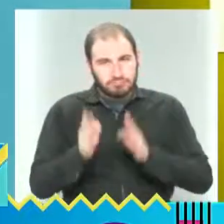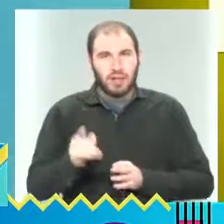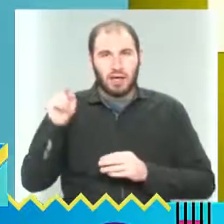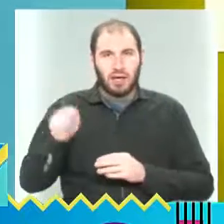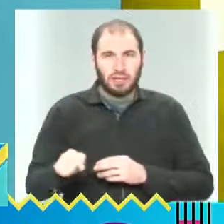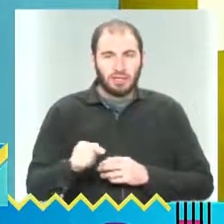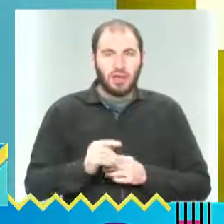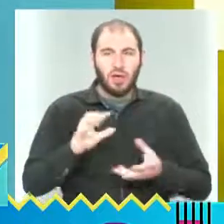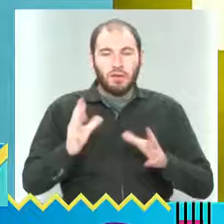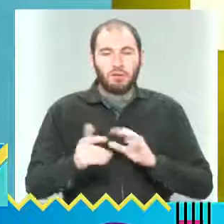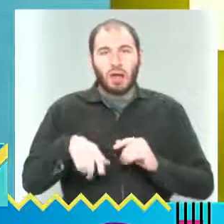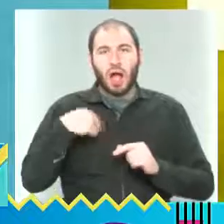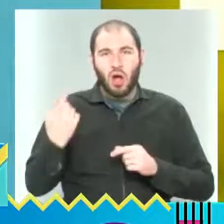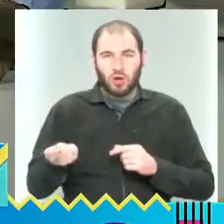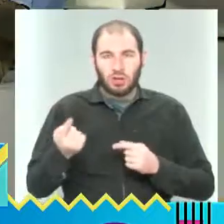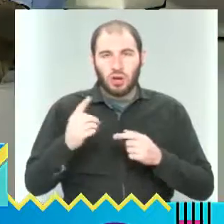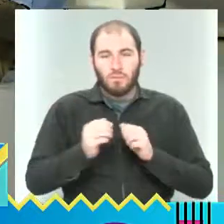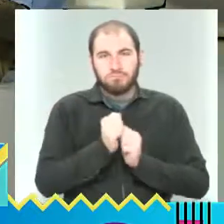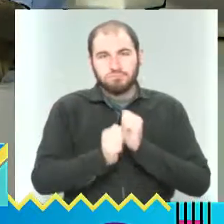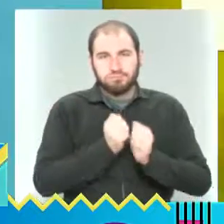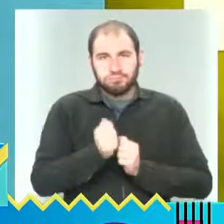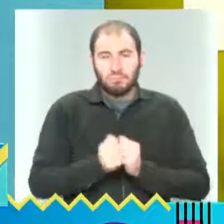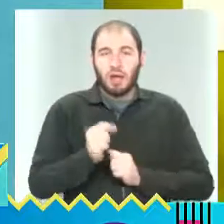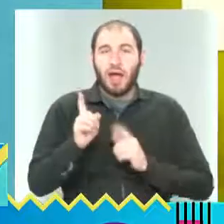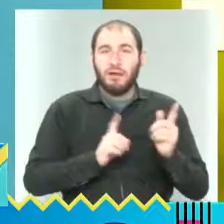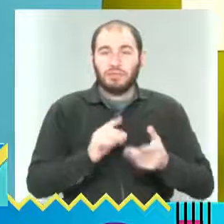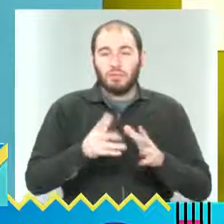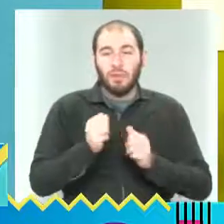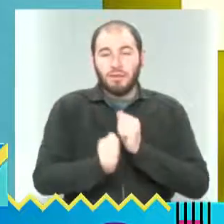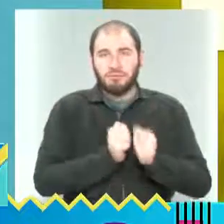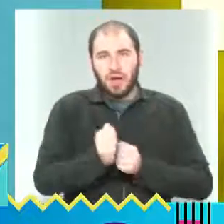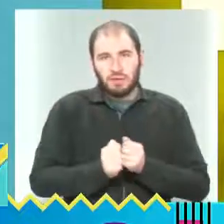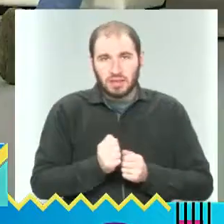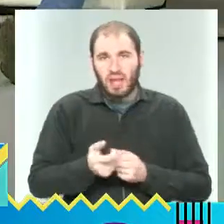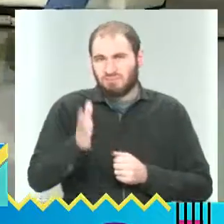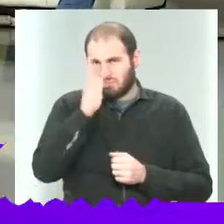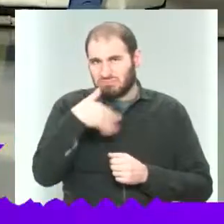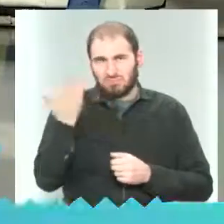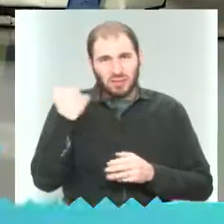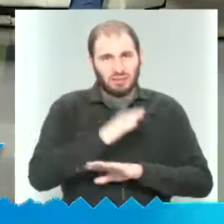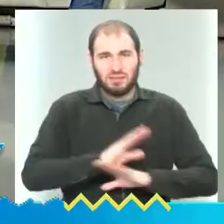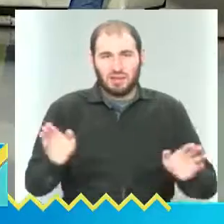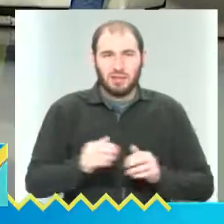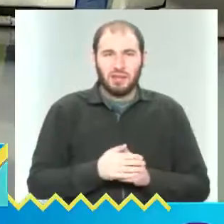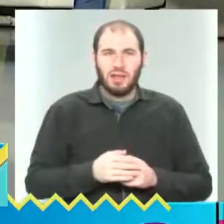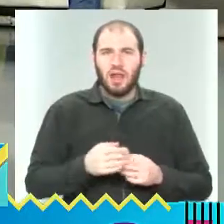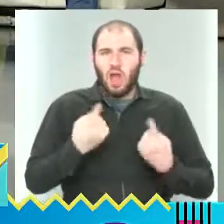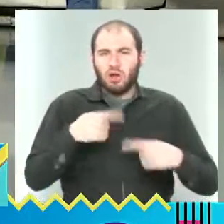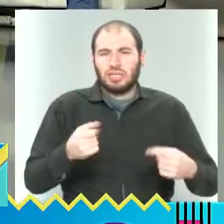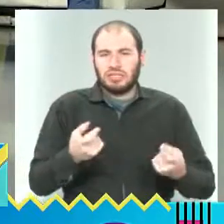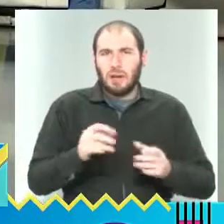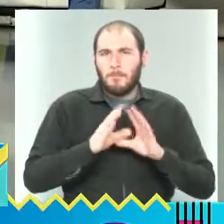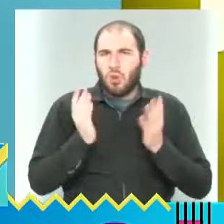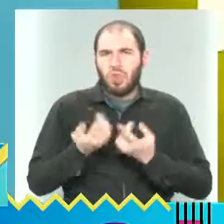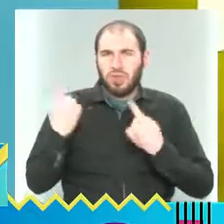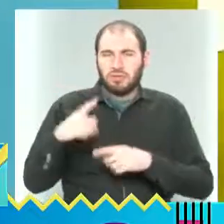pensar en otras formas de sistemas productivos, que quizás tenemos un sistema productivo de antaño, que ya es viejo, que no va acorde a las necesidades del